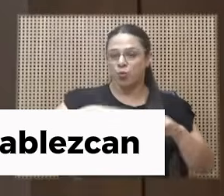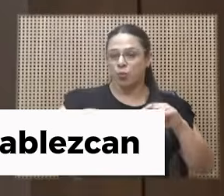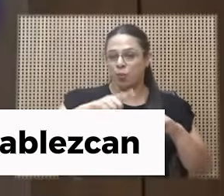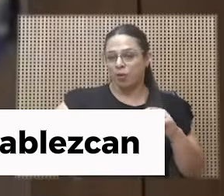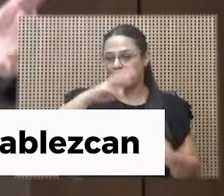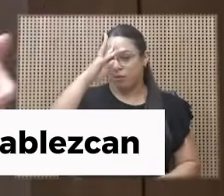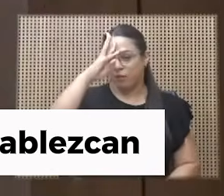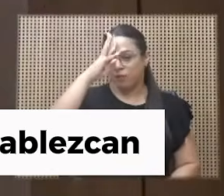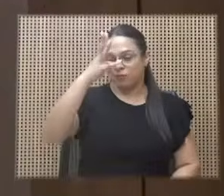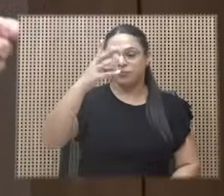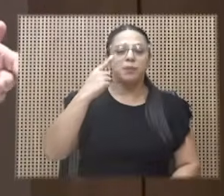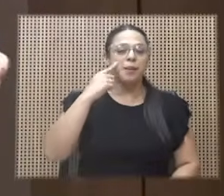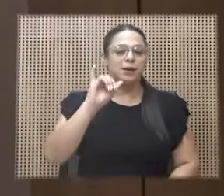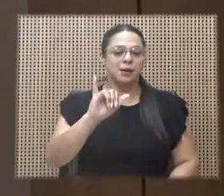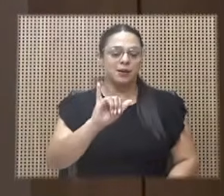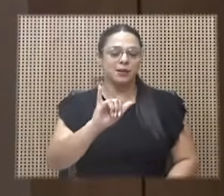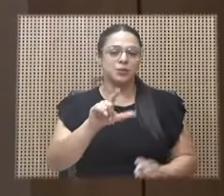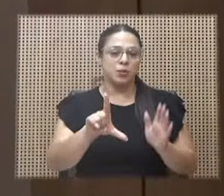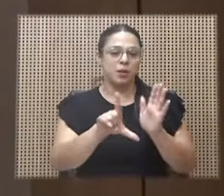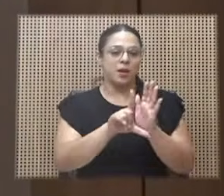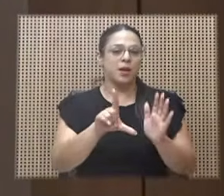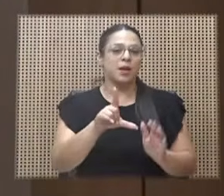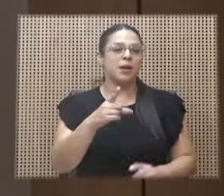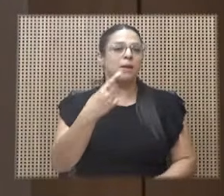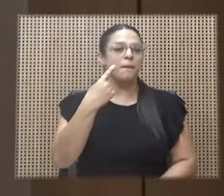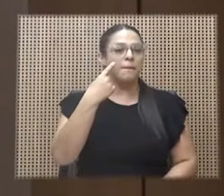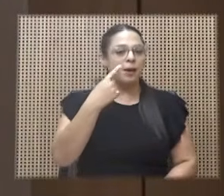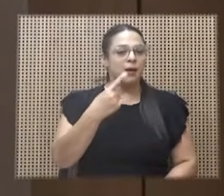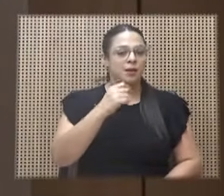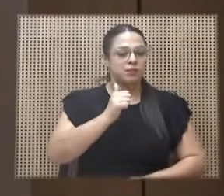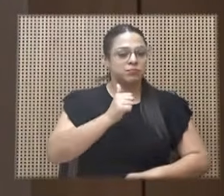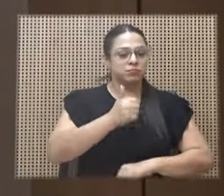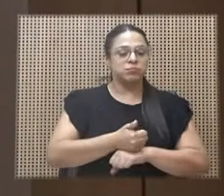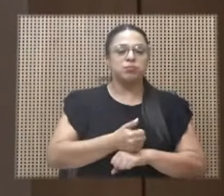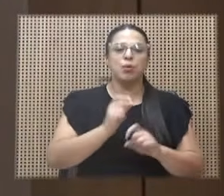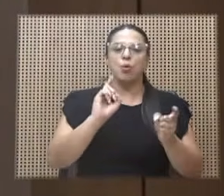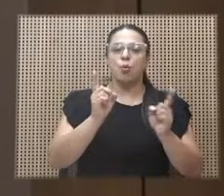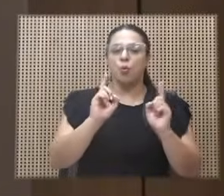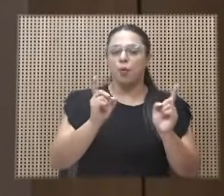ley, para que se establezcan cuáles son las figuras que están acá.